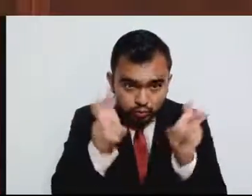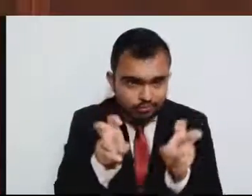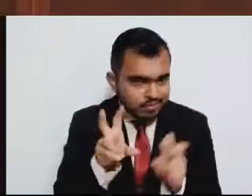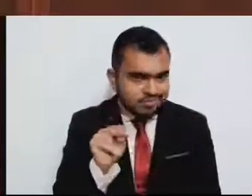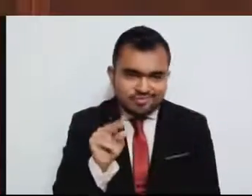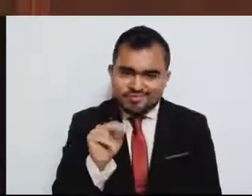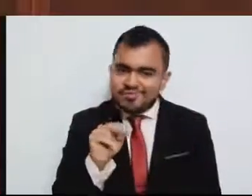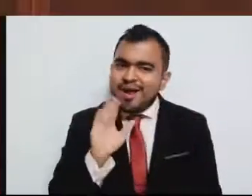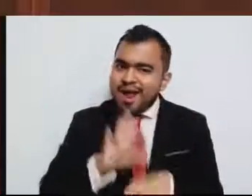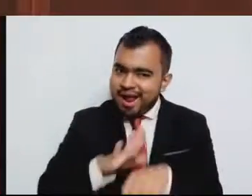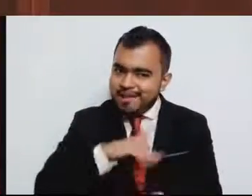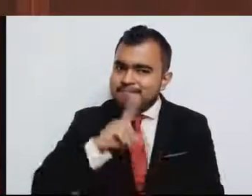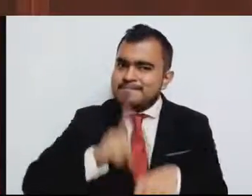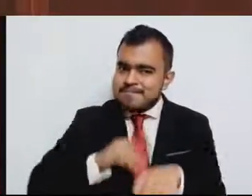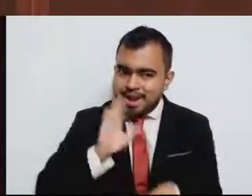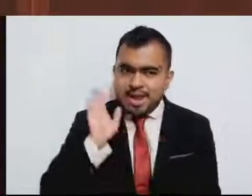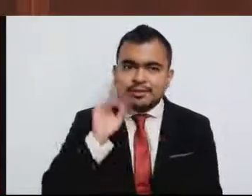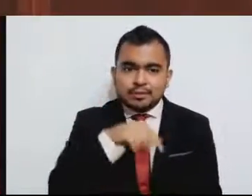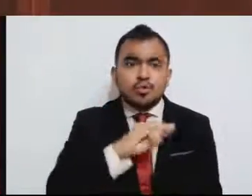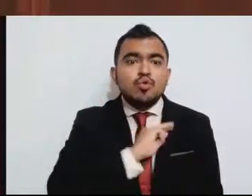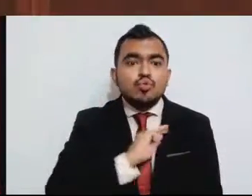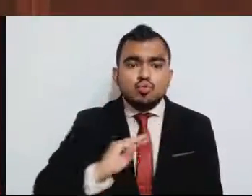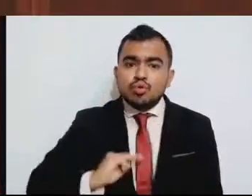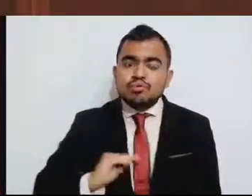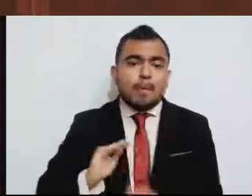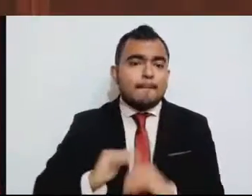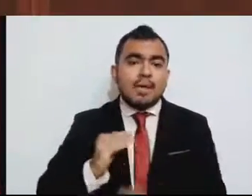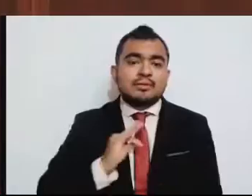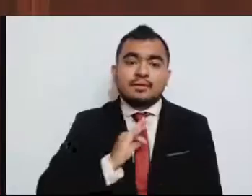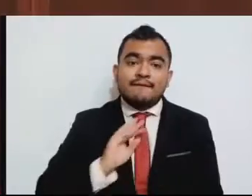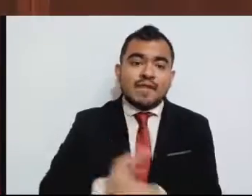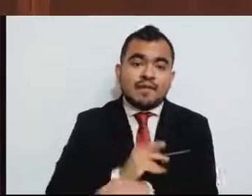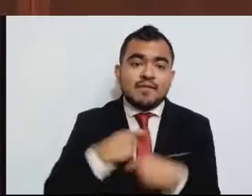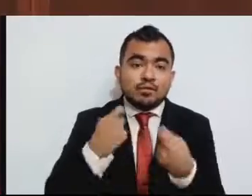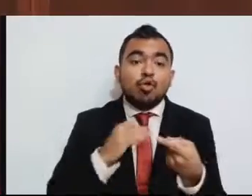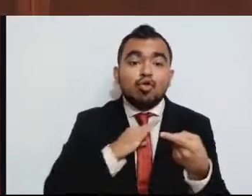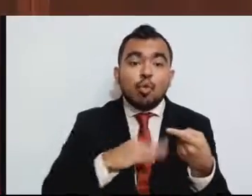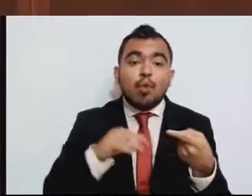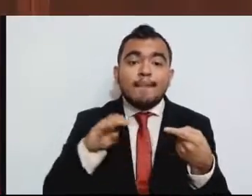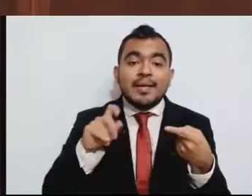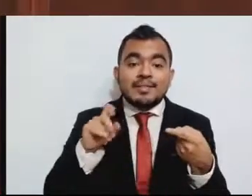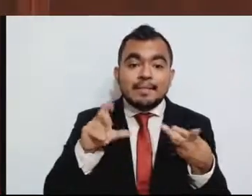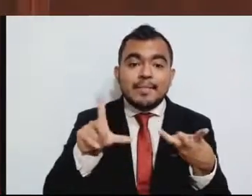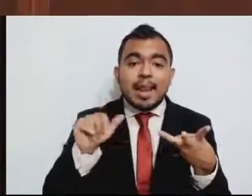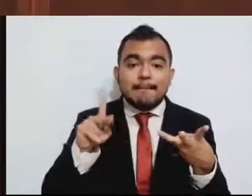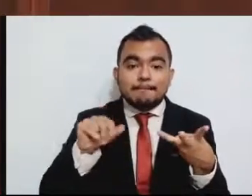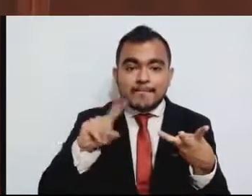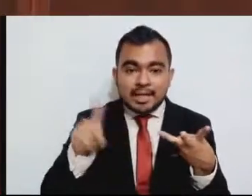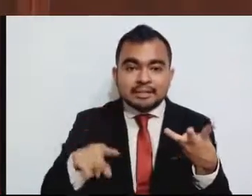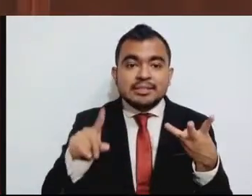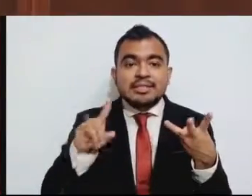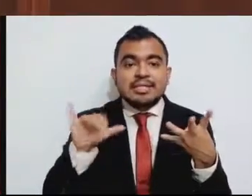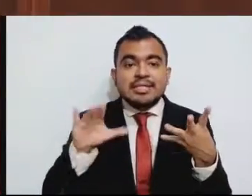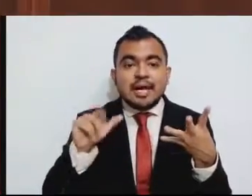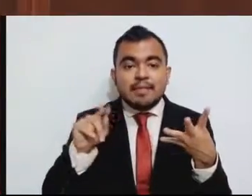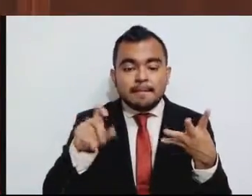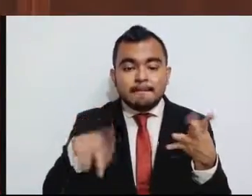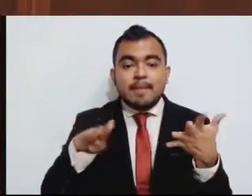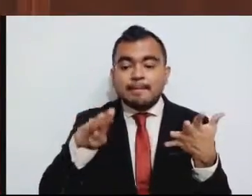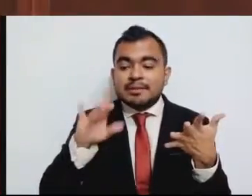vertiente los municipios más beneficiarios son toluca metepec la paz zinacantepec san mateo atenco